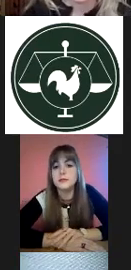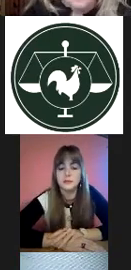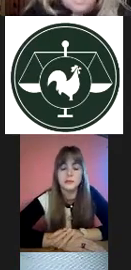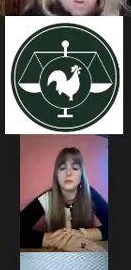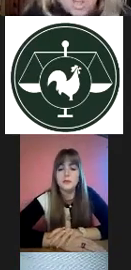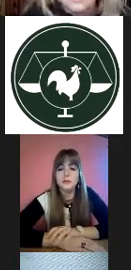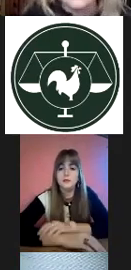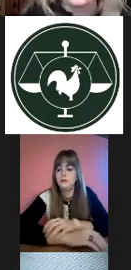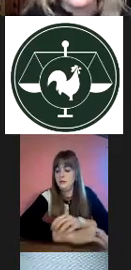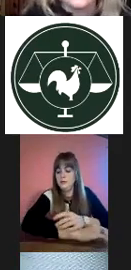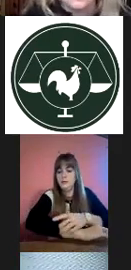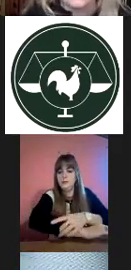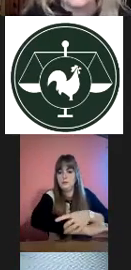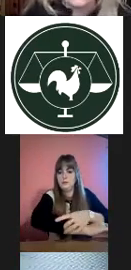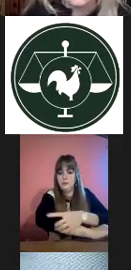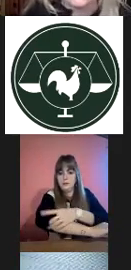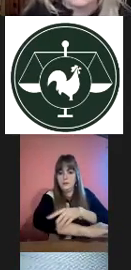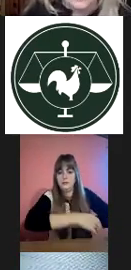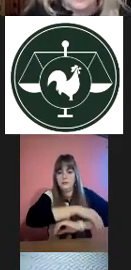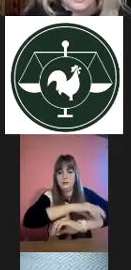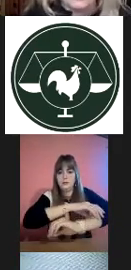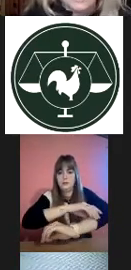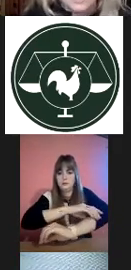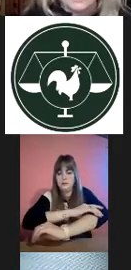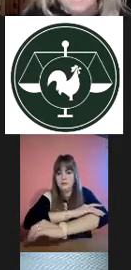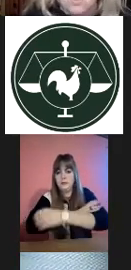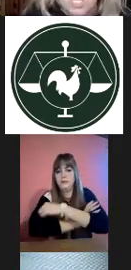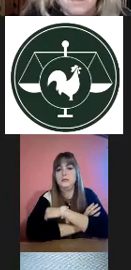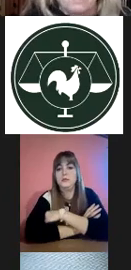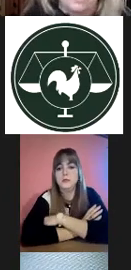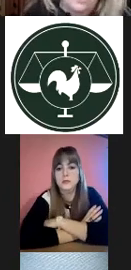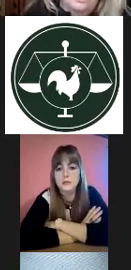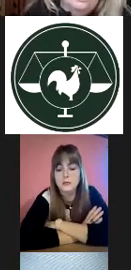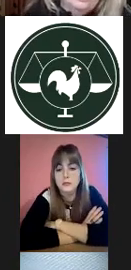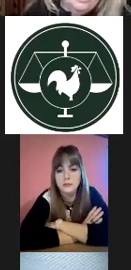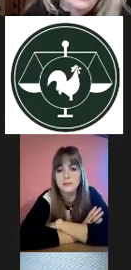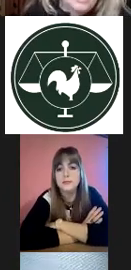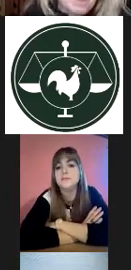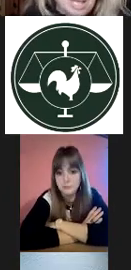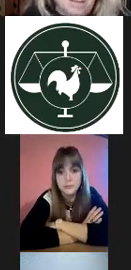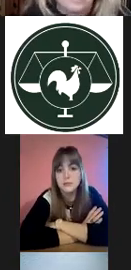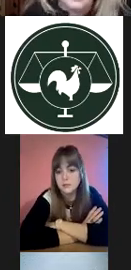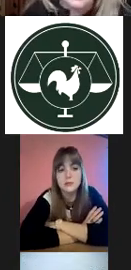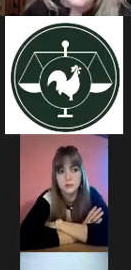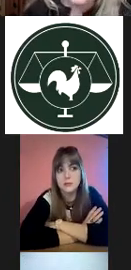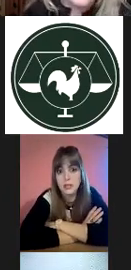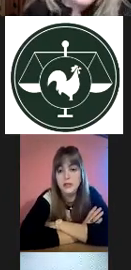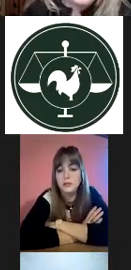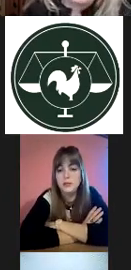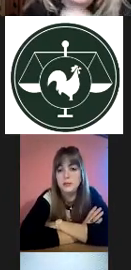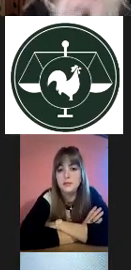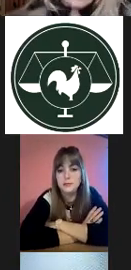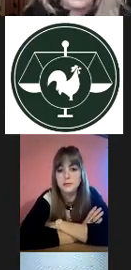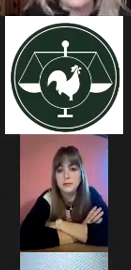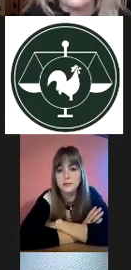22.953, que se ordena que el 70% de la población animal sea vacunada por la antirrábica. Si hay